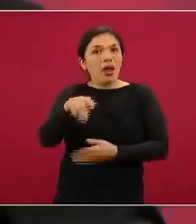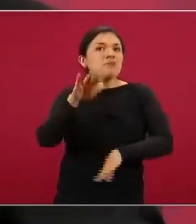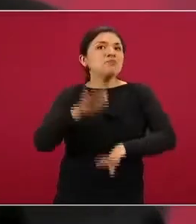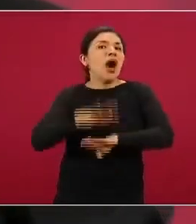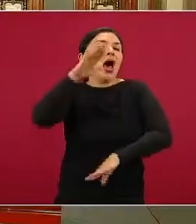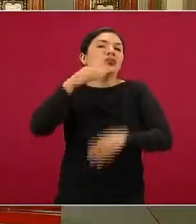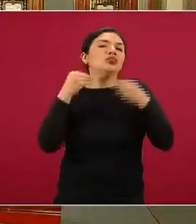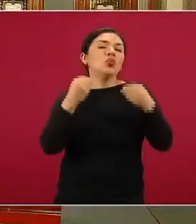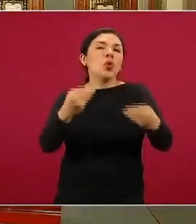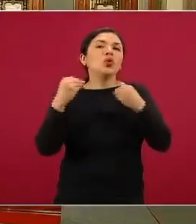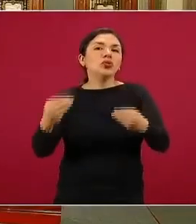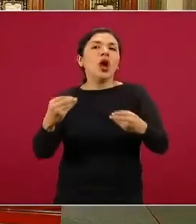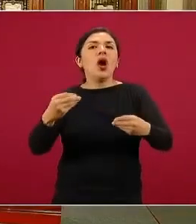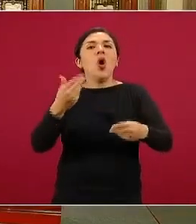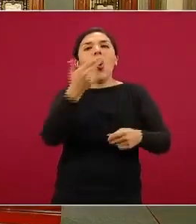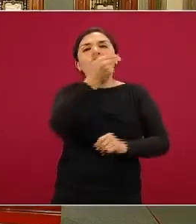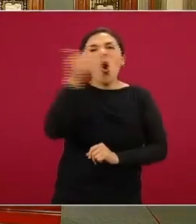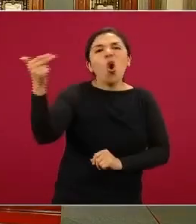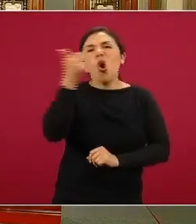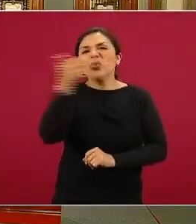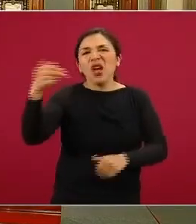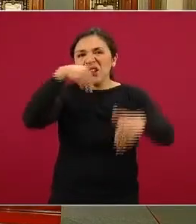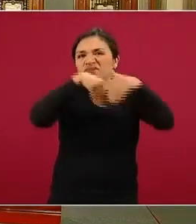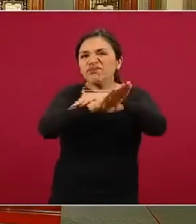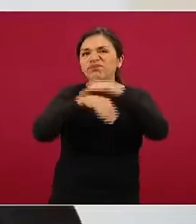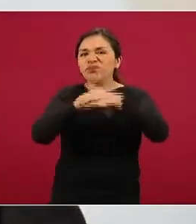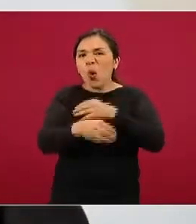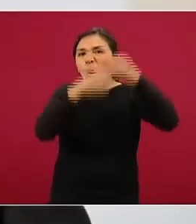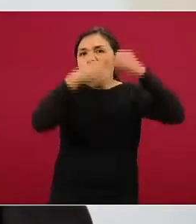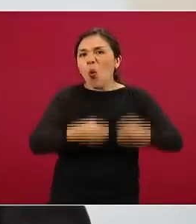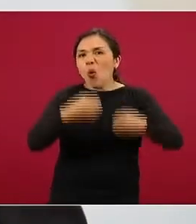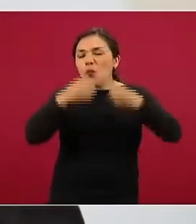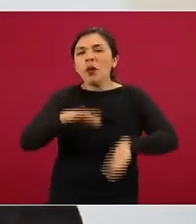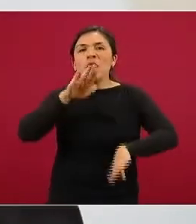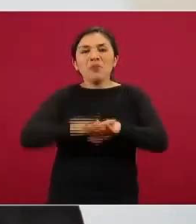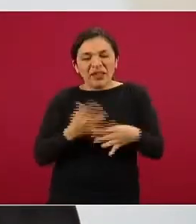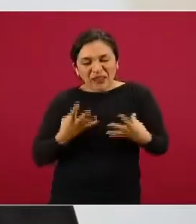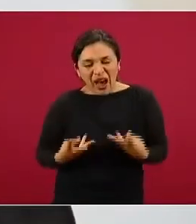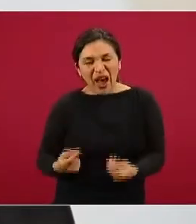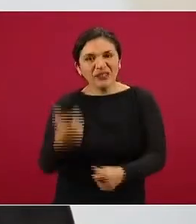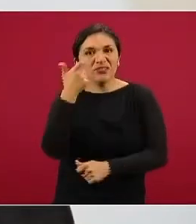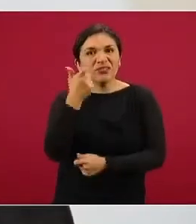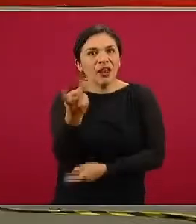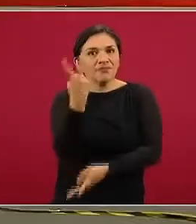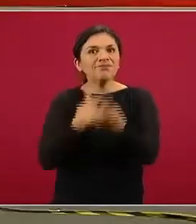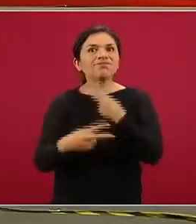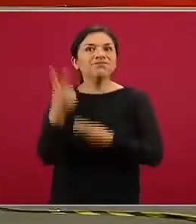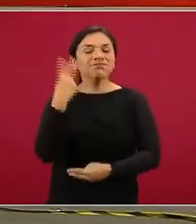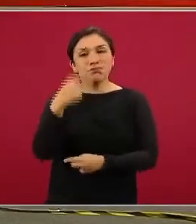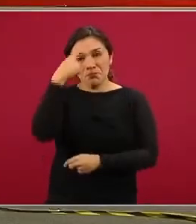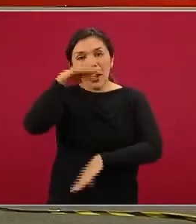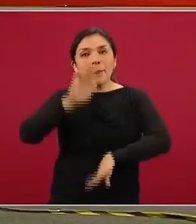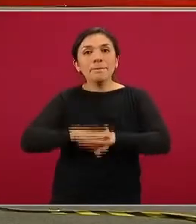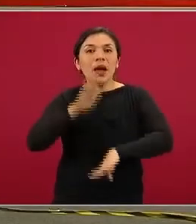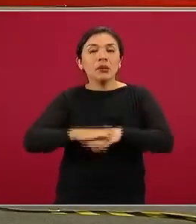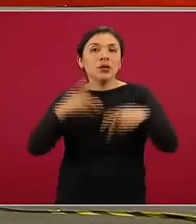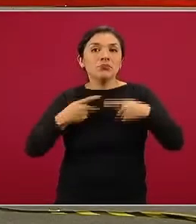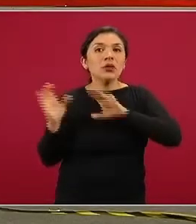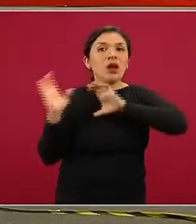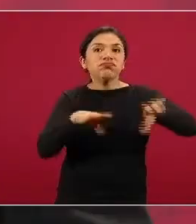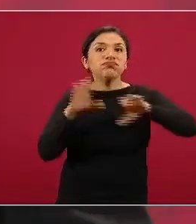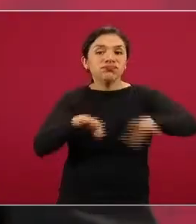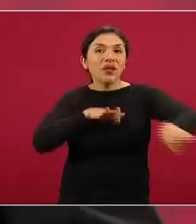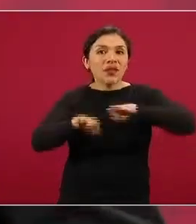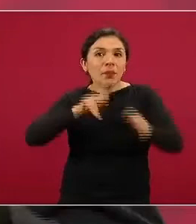mayor porcentaje de ocupación, mayor derrama y sobre todo la recuperación de los empleos que se fueron